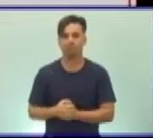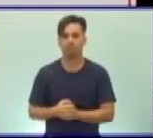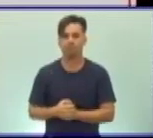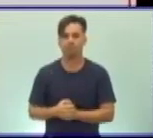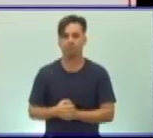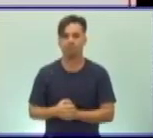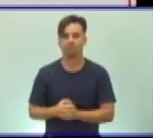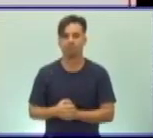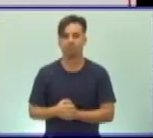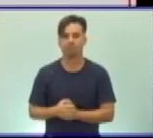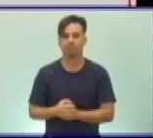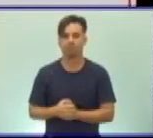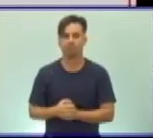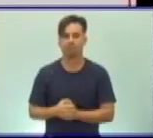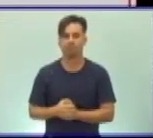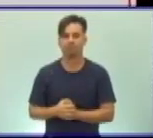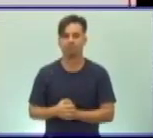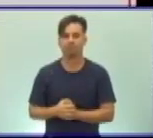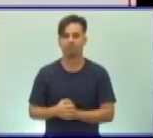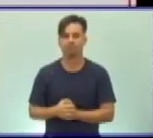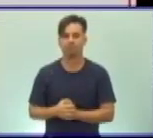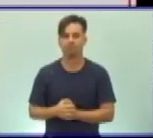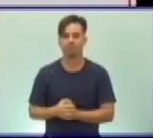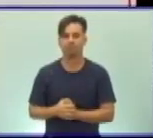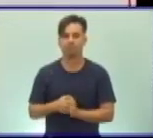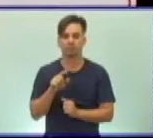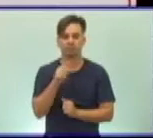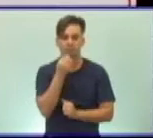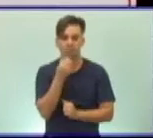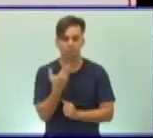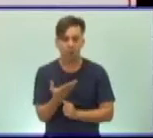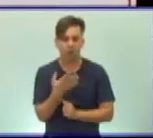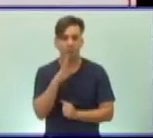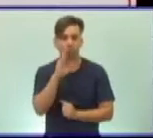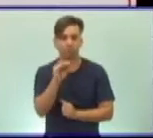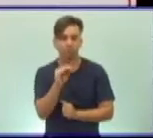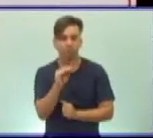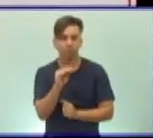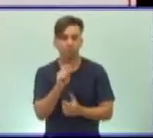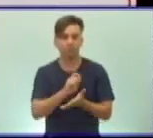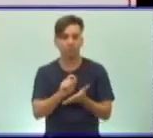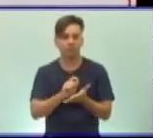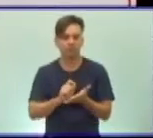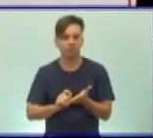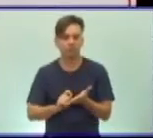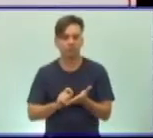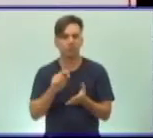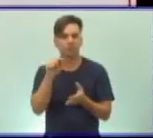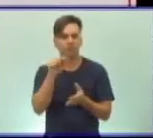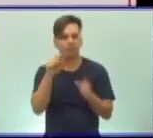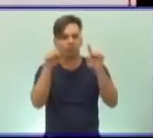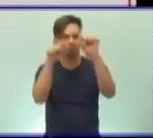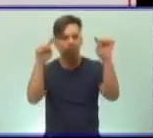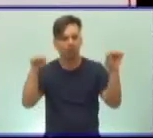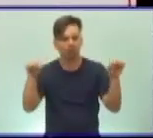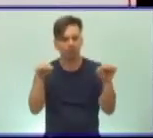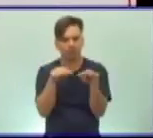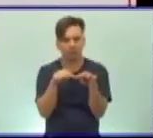segmento CE. Entonces podemos decir que esa figura que está